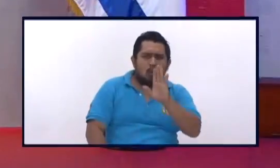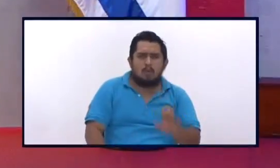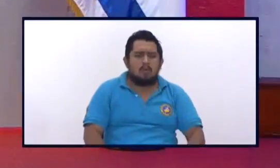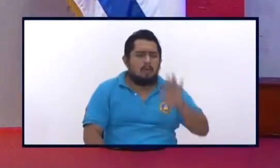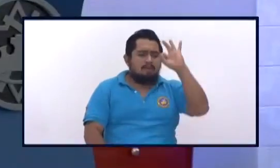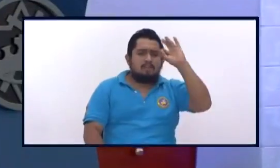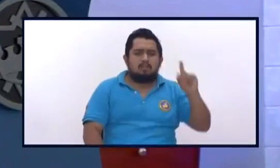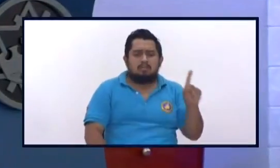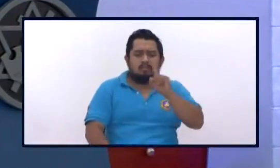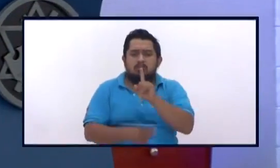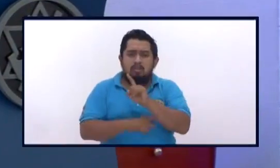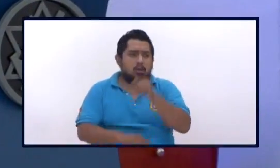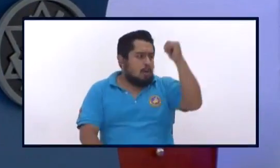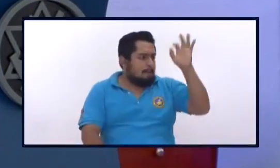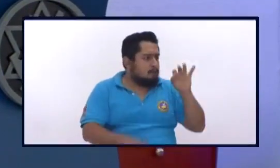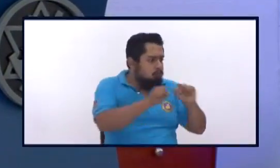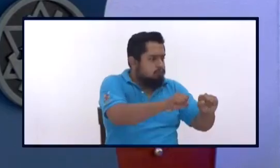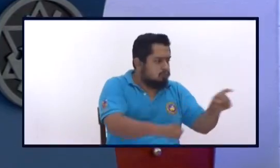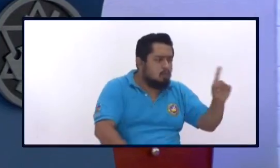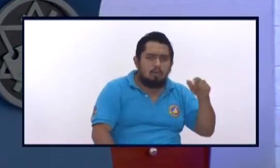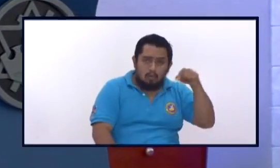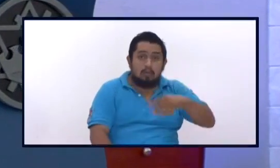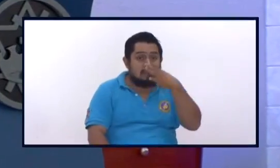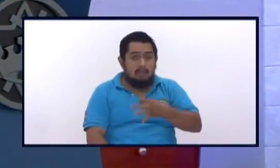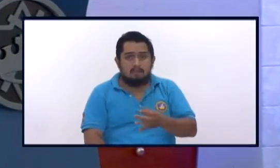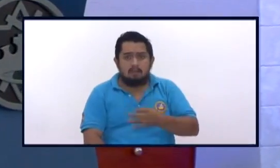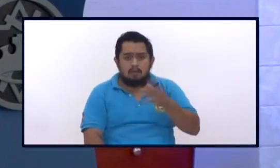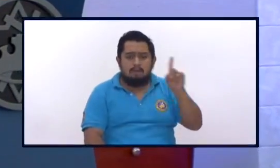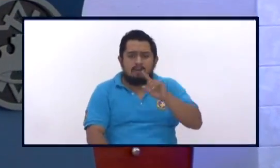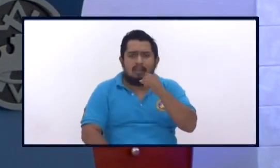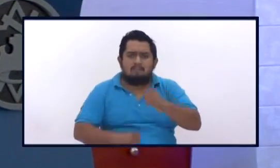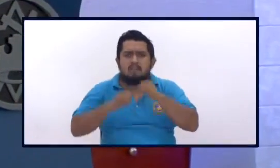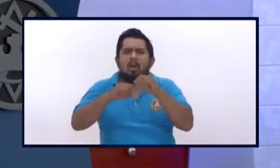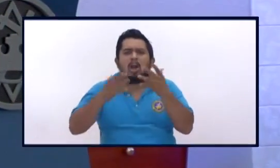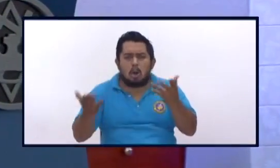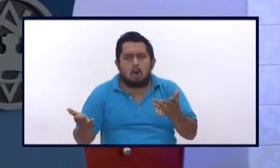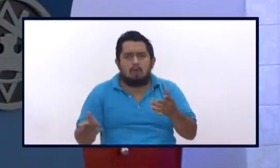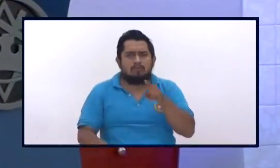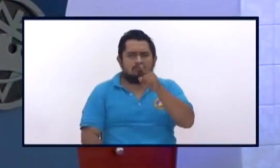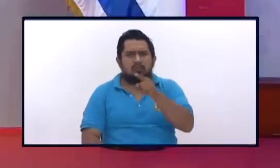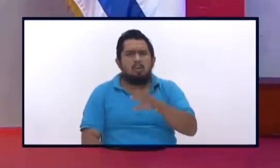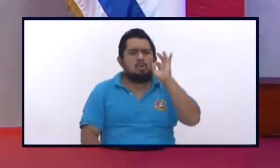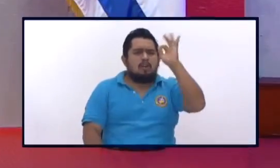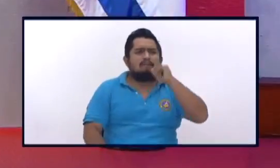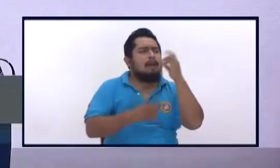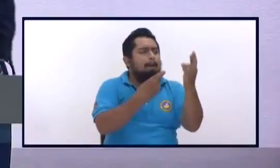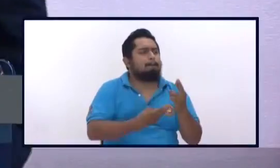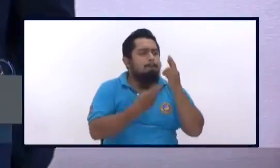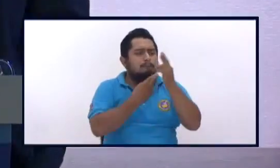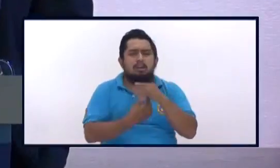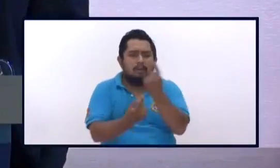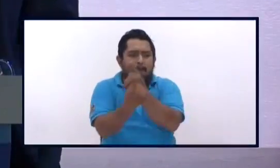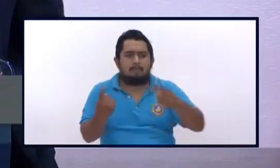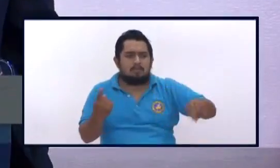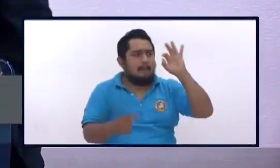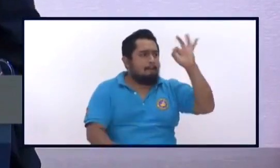púlpito cuando tus compañeros están muriendo y literalmente esta mañana cómo vas a seguir el día de hoy hablando de esperanza cuando haya enterrado siete